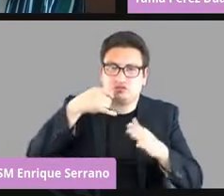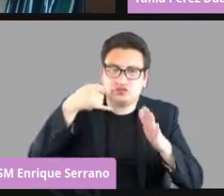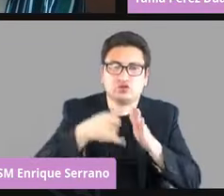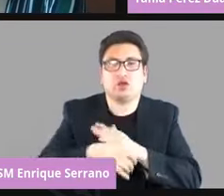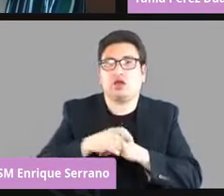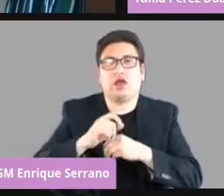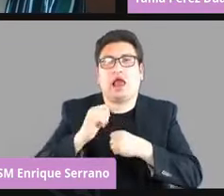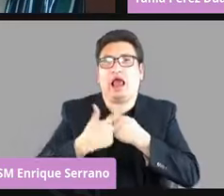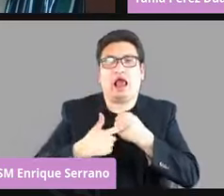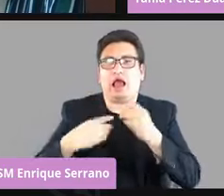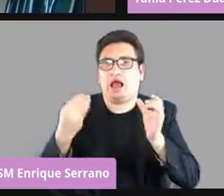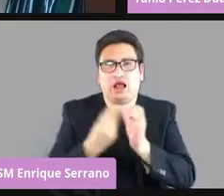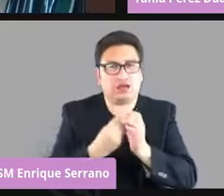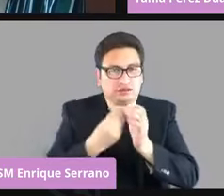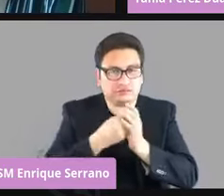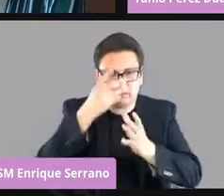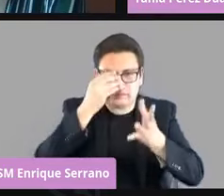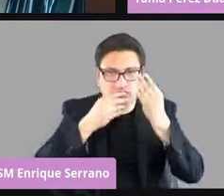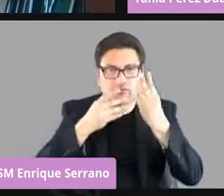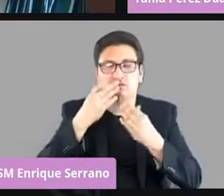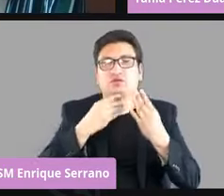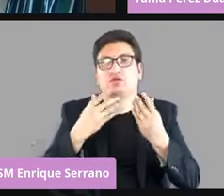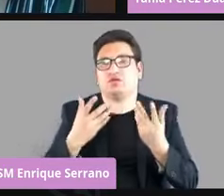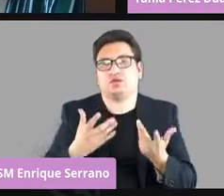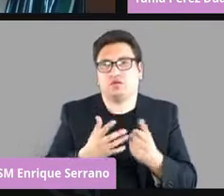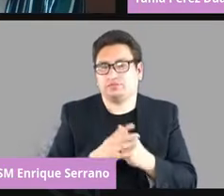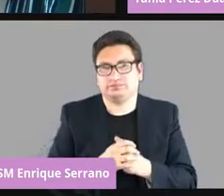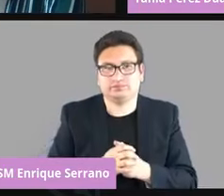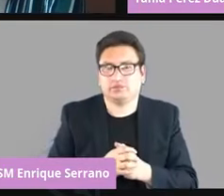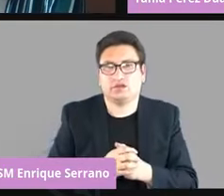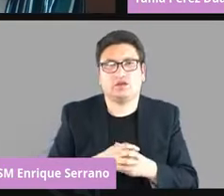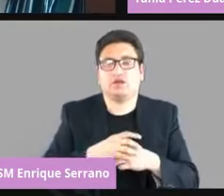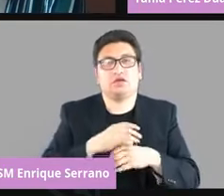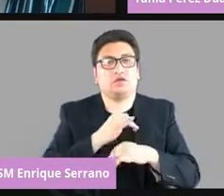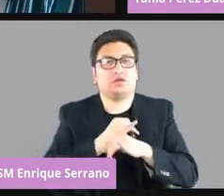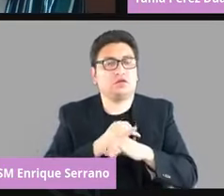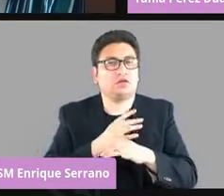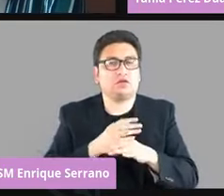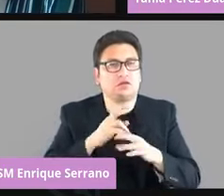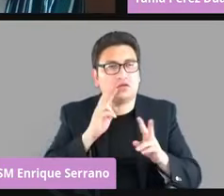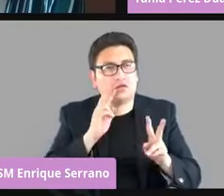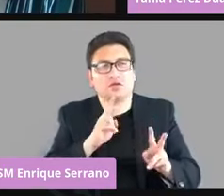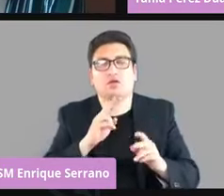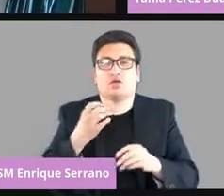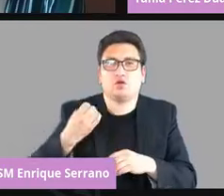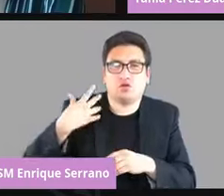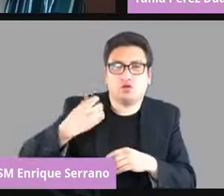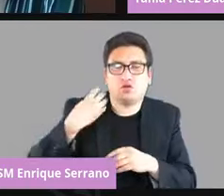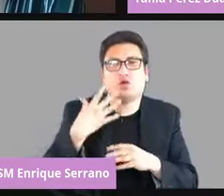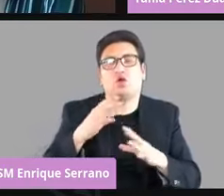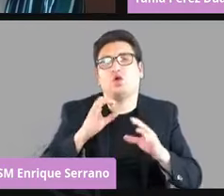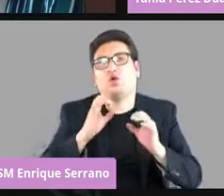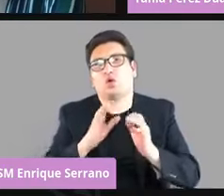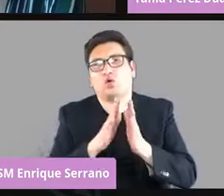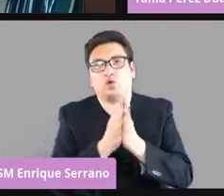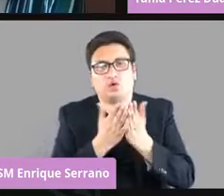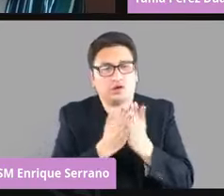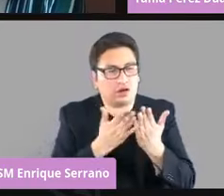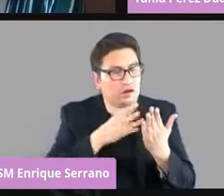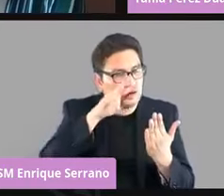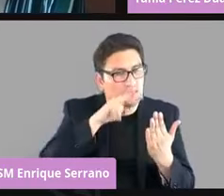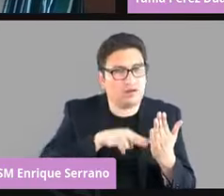curso, algún workshop, algún webinar, algún libro como tal, y que